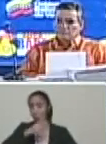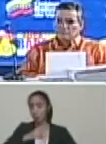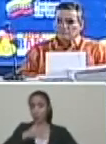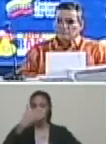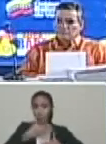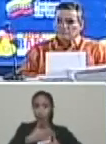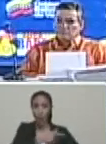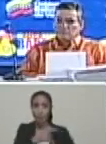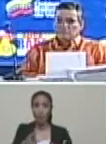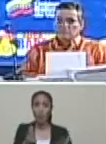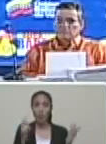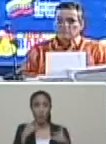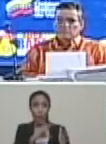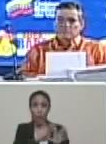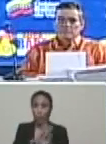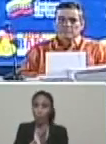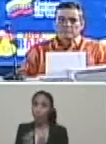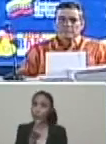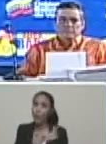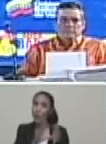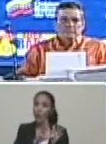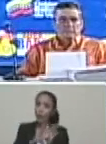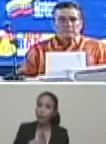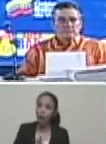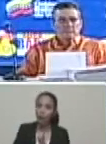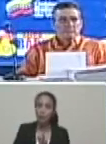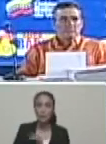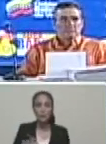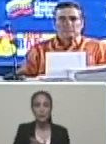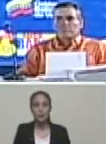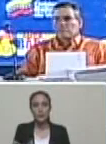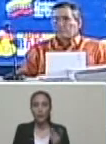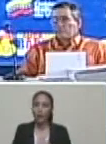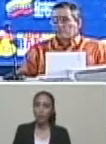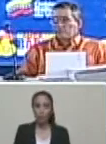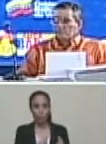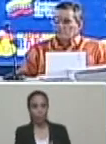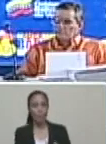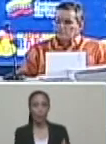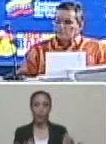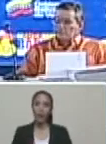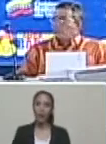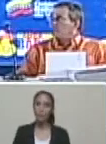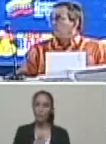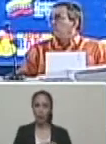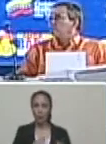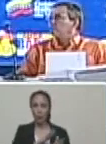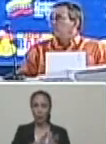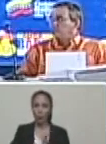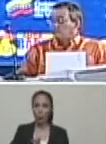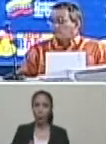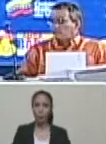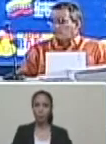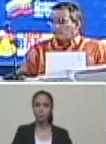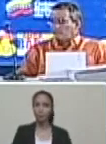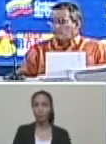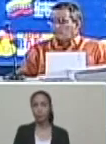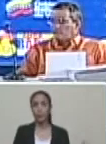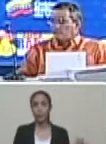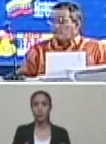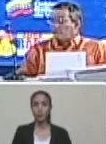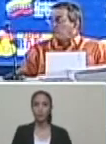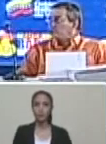que saben que nos han robado el dinero y nos han secuestrado el dinero con lo cual íbamos a pagar muchas de estas medicinas. Pero yo les digo a